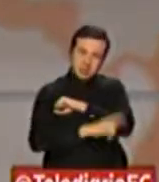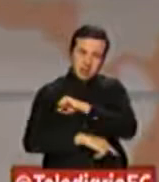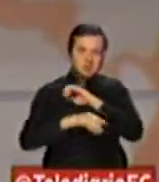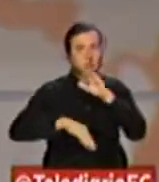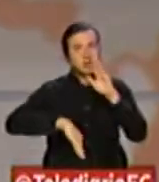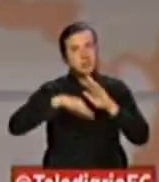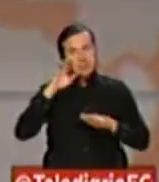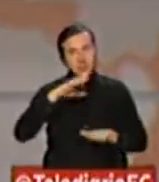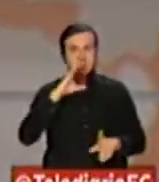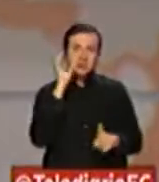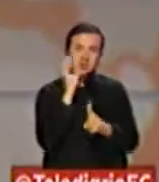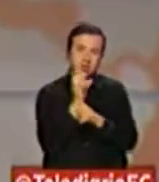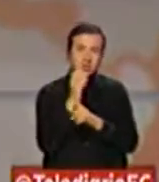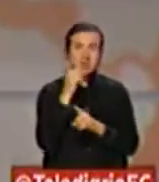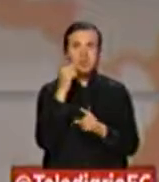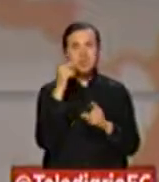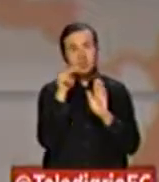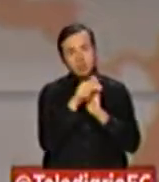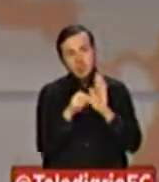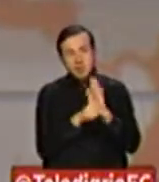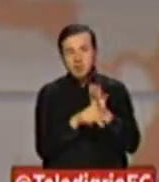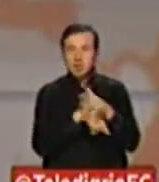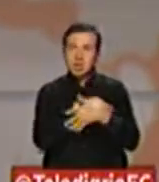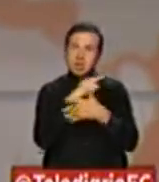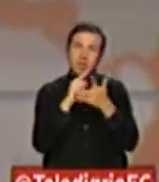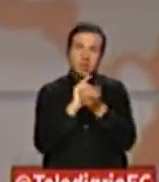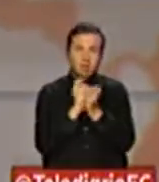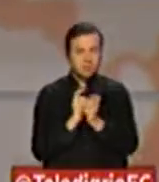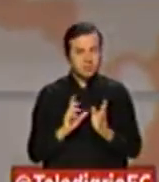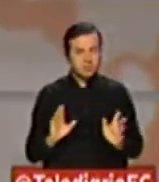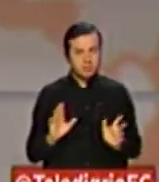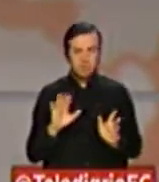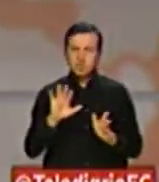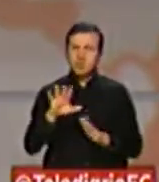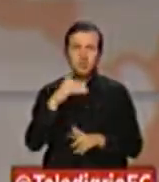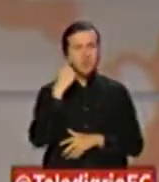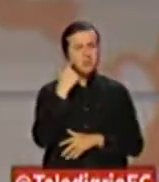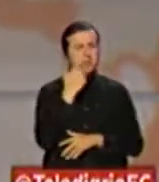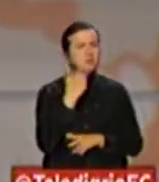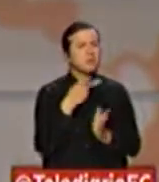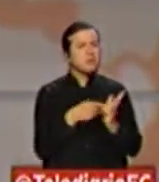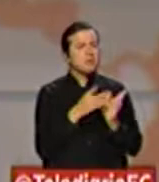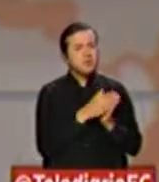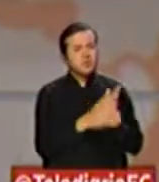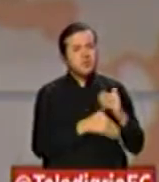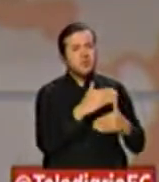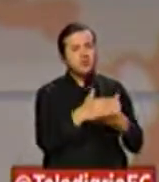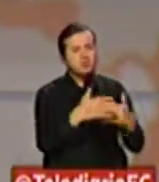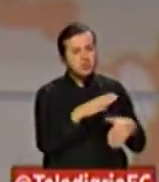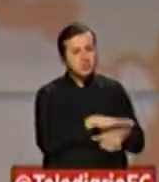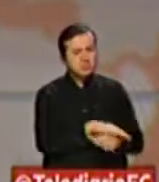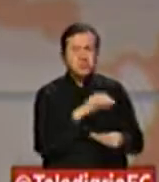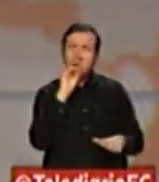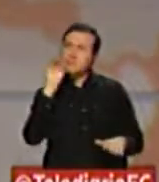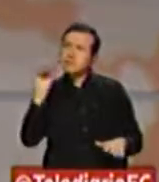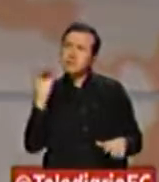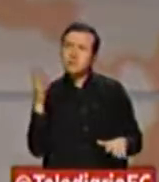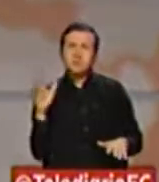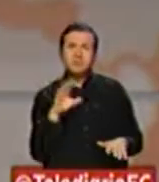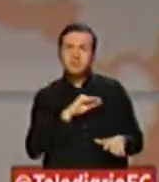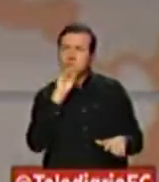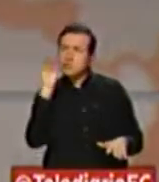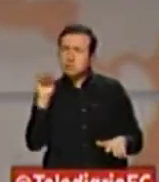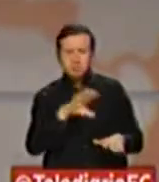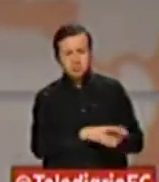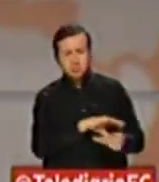queremos cuestionar cuál fue la norma, cómo modificamos esto. ¿Por qué no nos preguntamos qué pasó en todo ese proceso? ¿Ya? Y vemos que nuevamente, si vamos a hablar